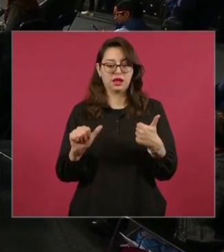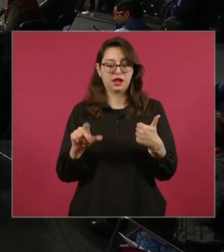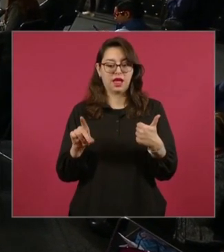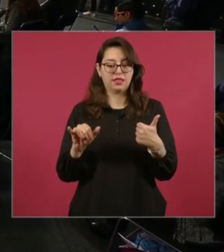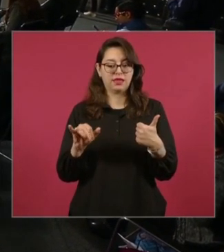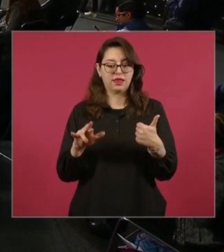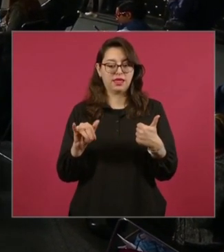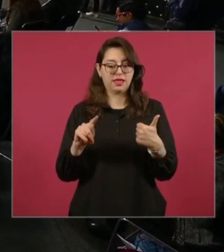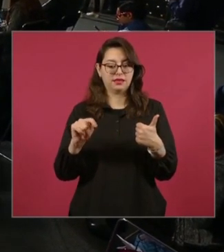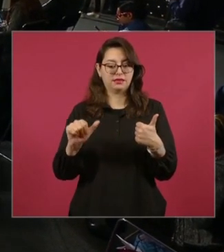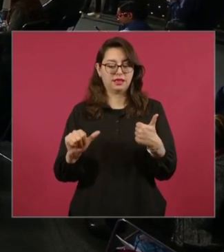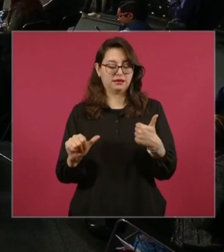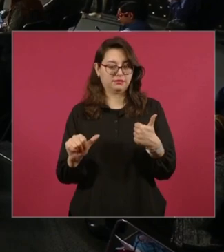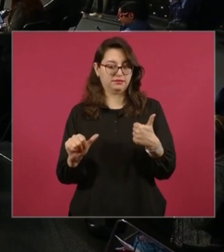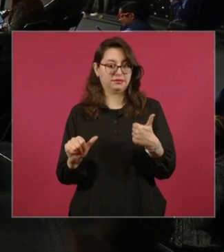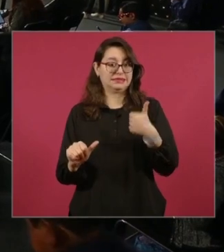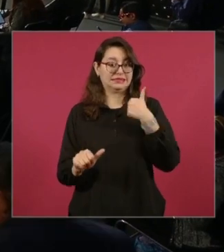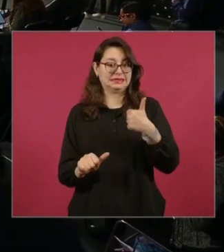Cadereyta.